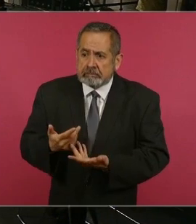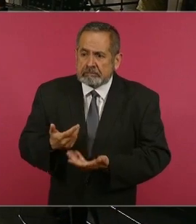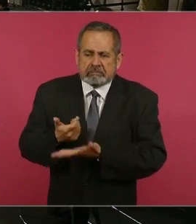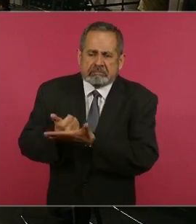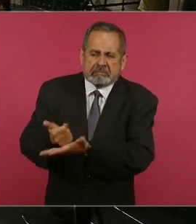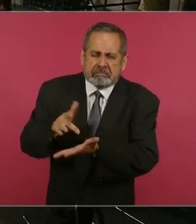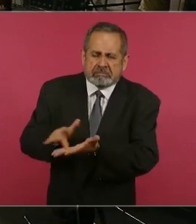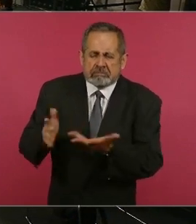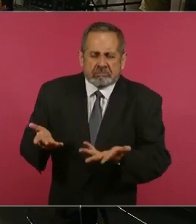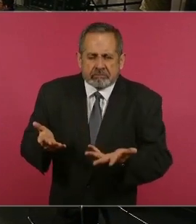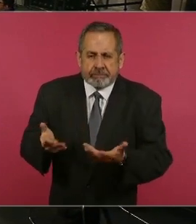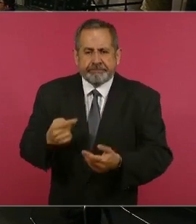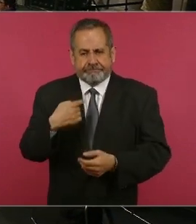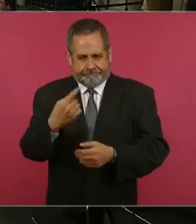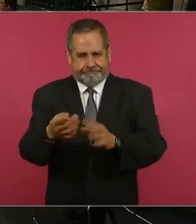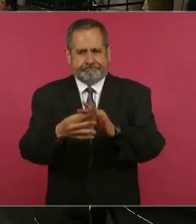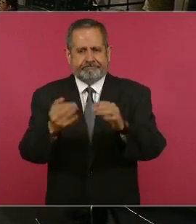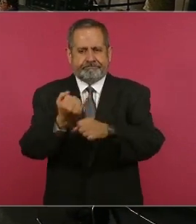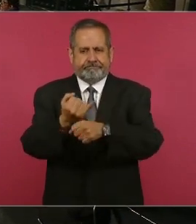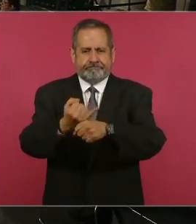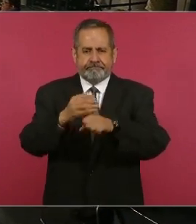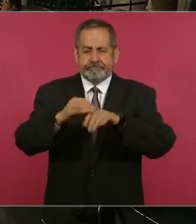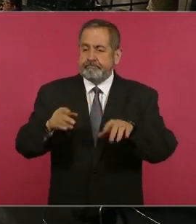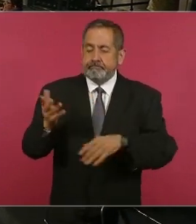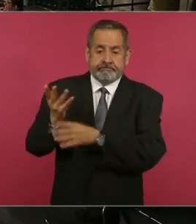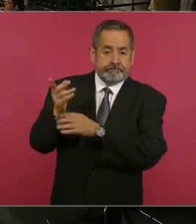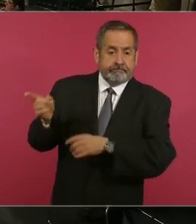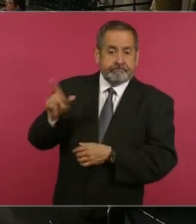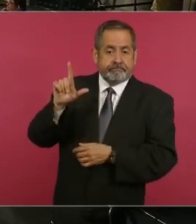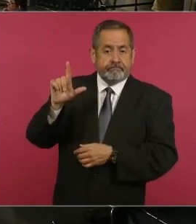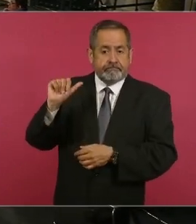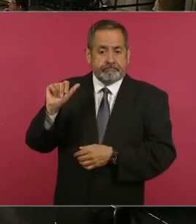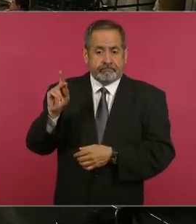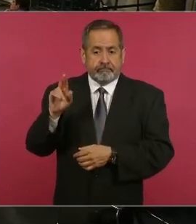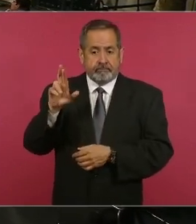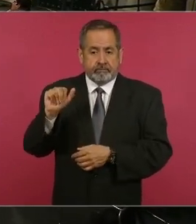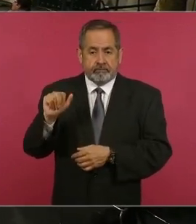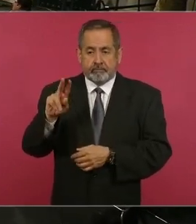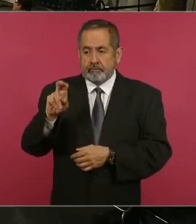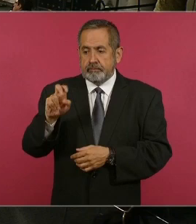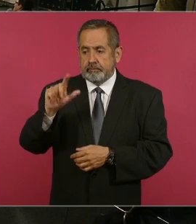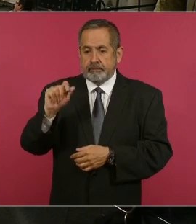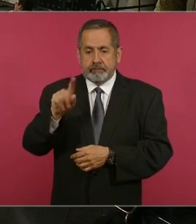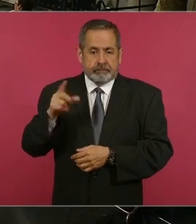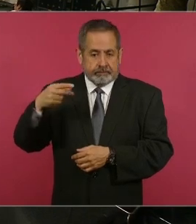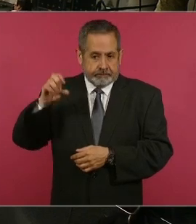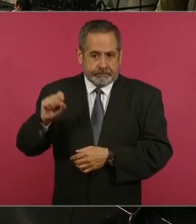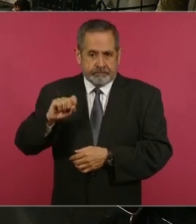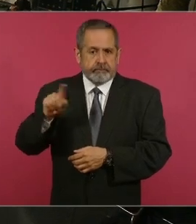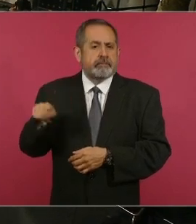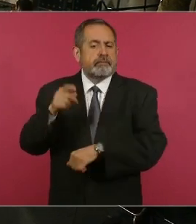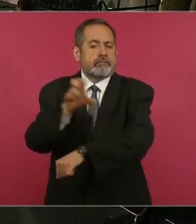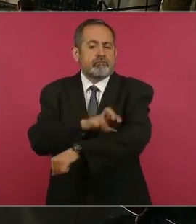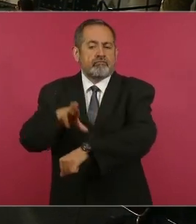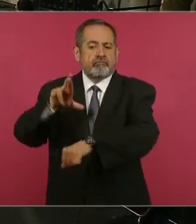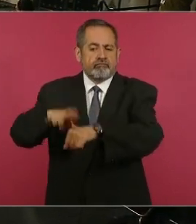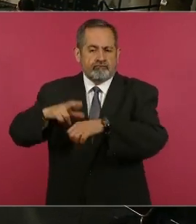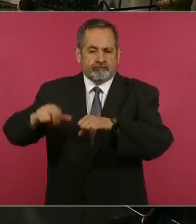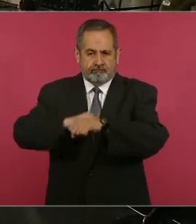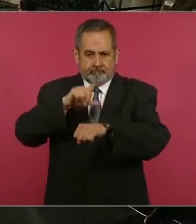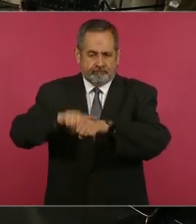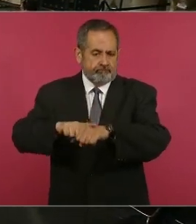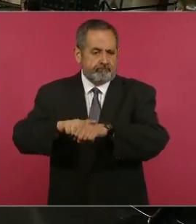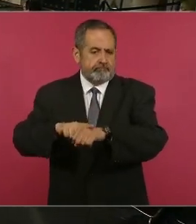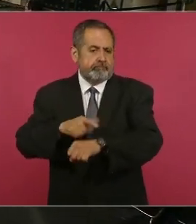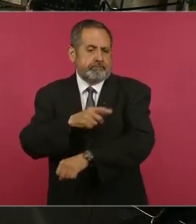a pedirle a Laura Velázquez, que es Coordinadora Nacional de Protección Civil, que nos